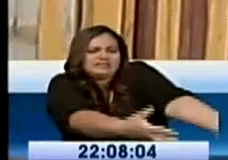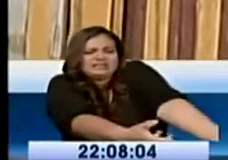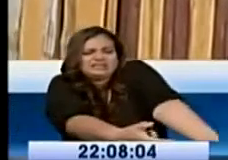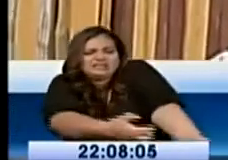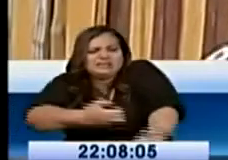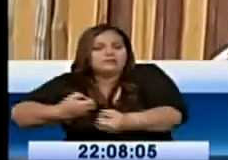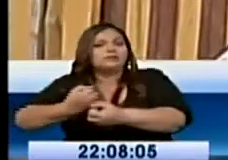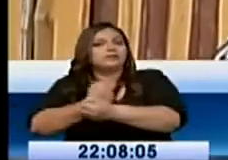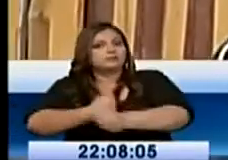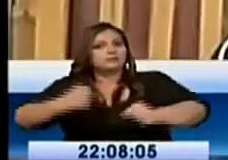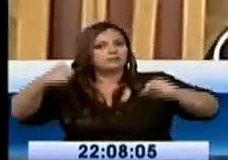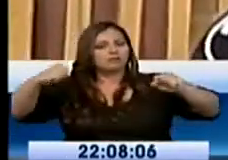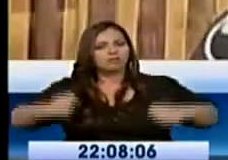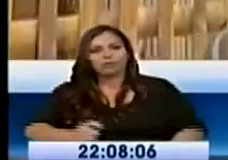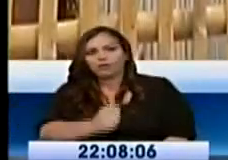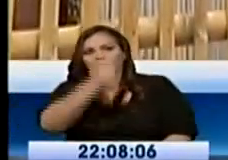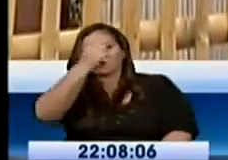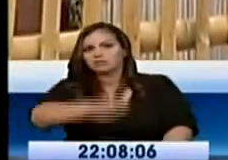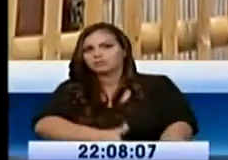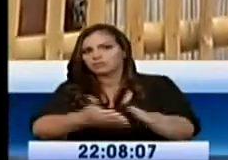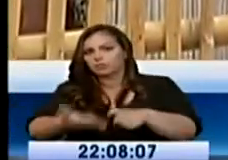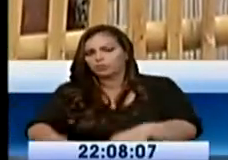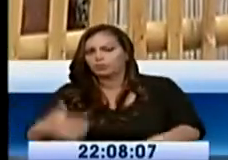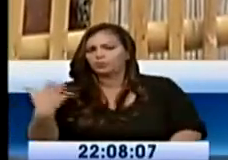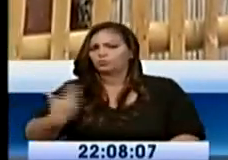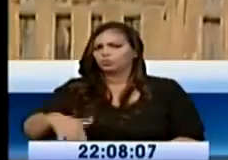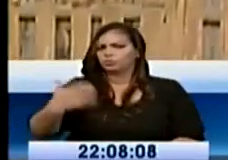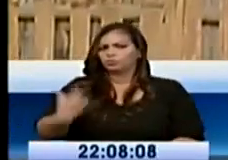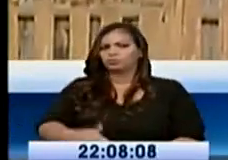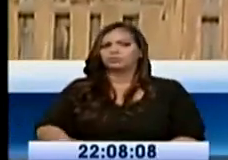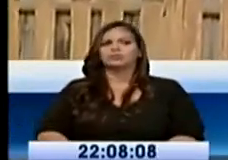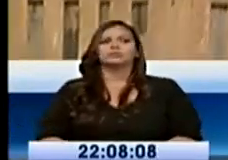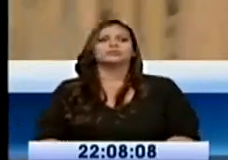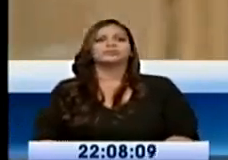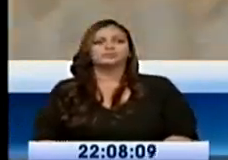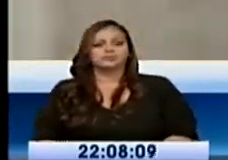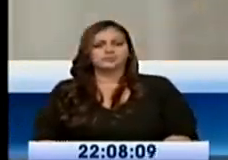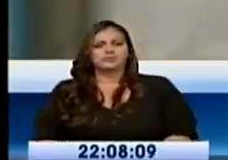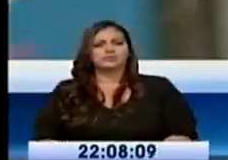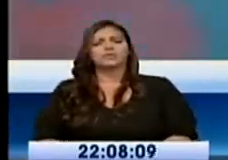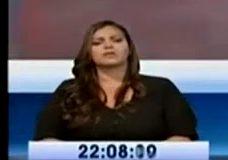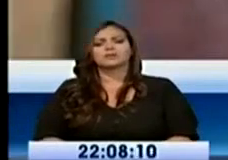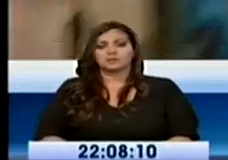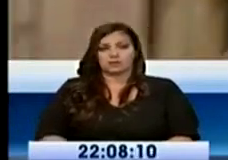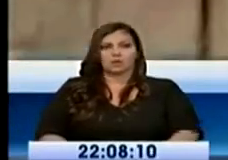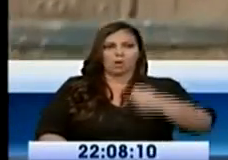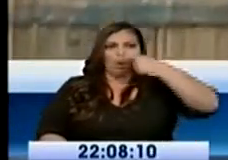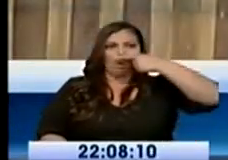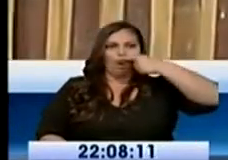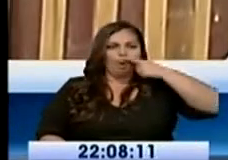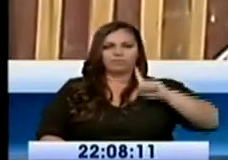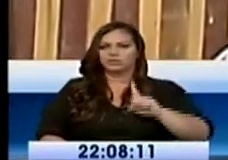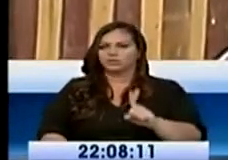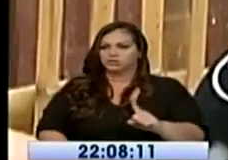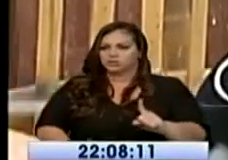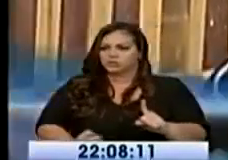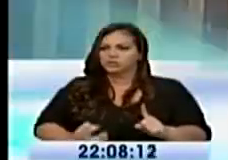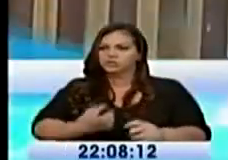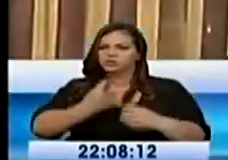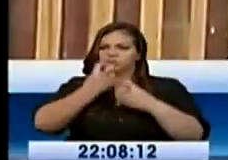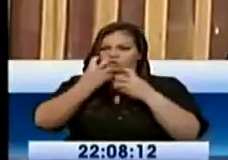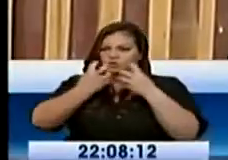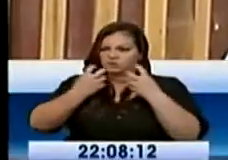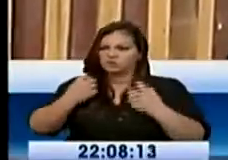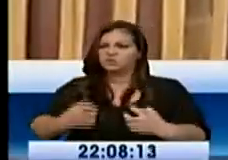ese momento, por si no la mataba. Luego comentan, él se agredió a sí mismo con un cuchillo. Ese señor se